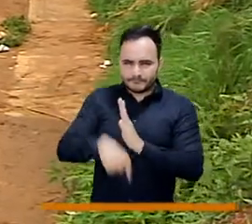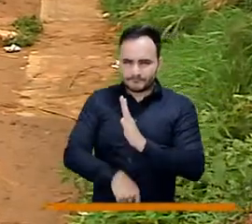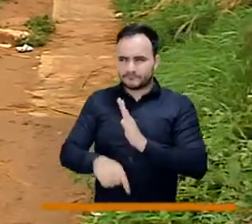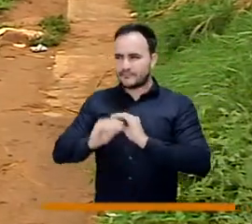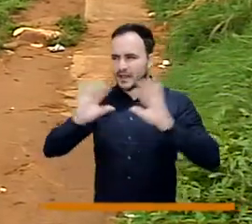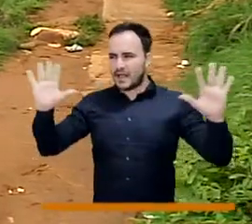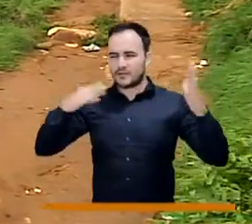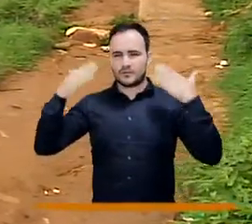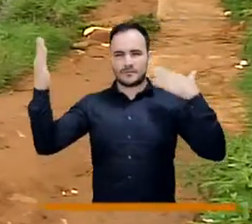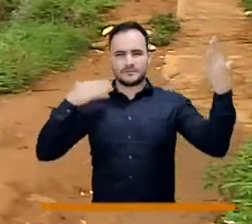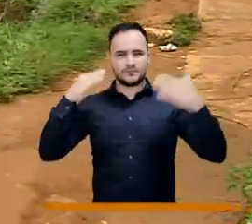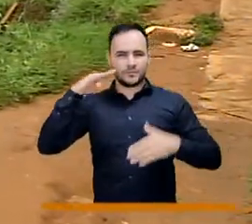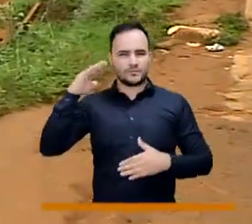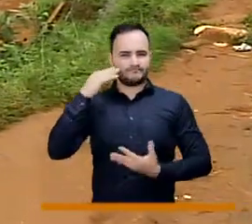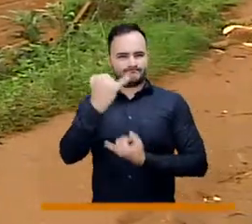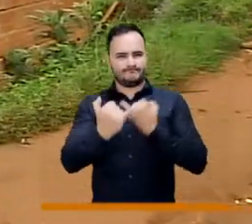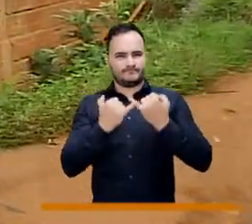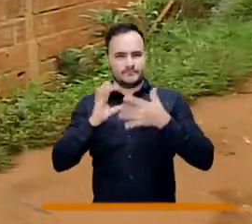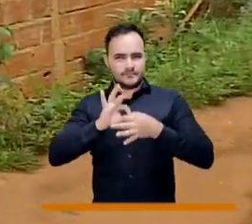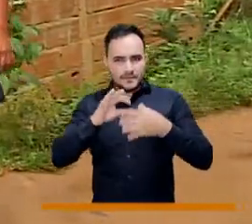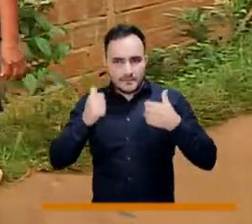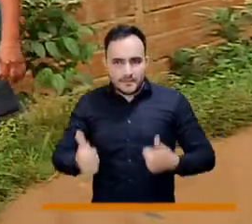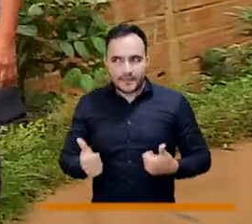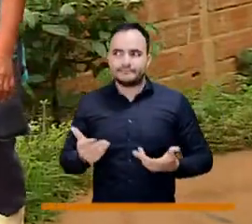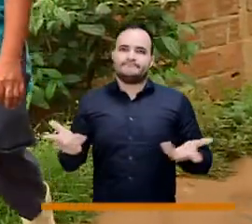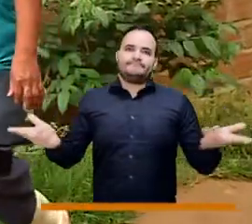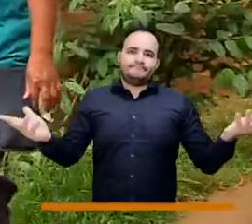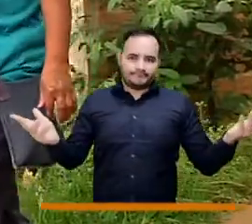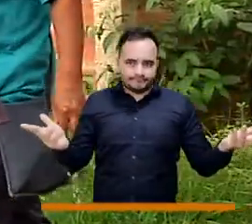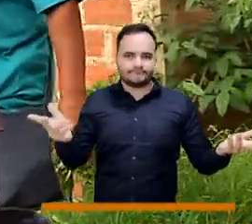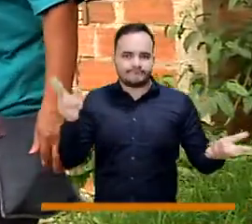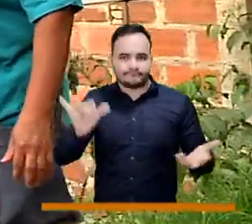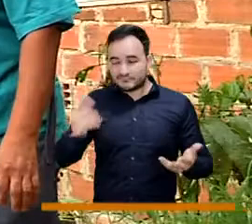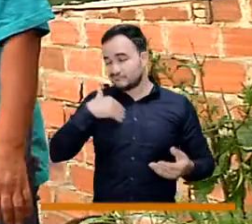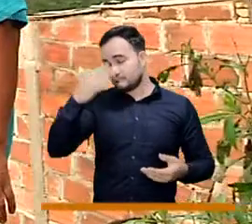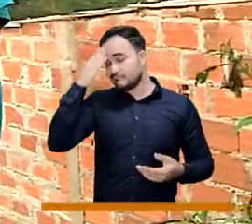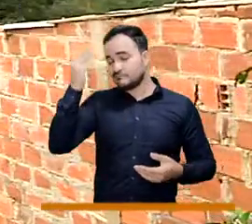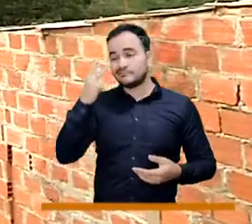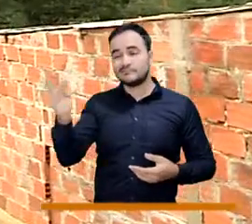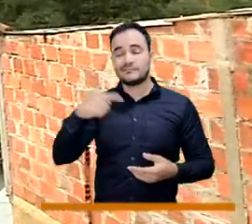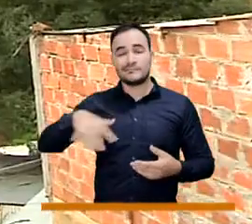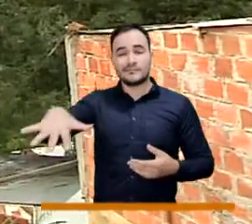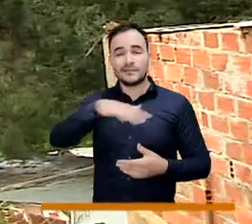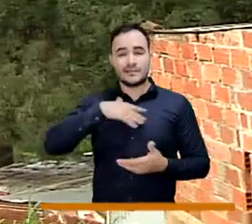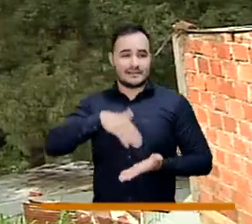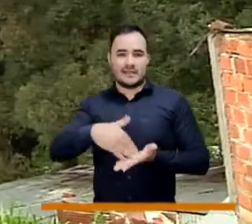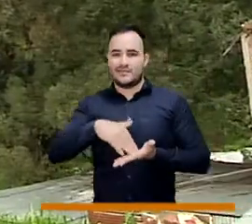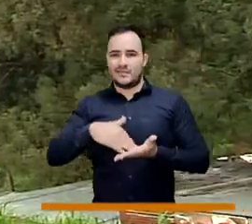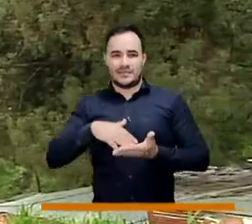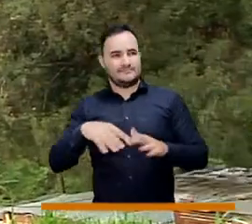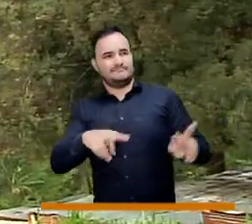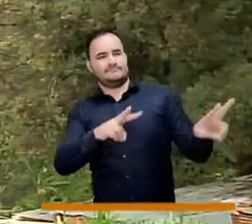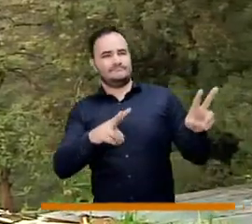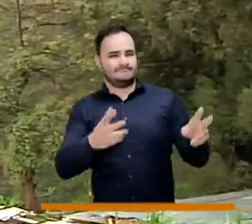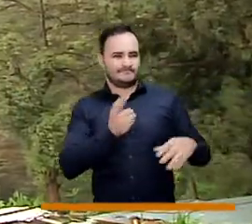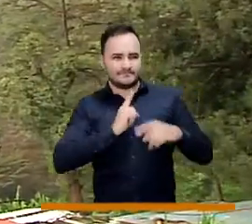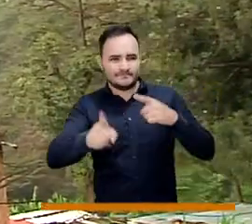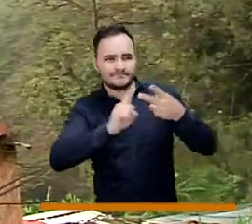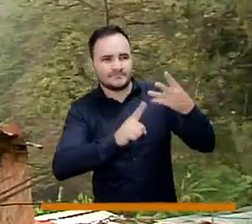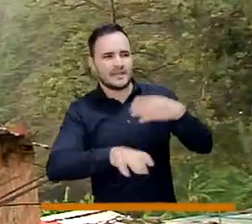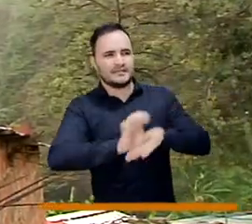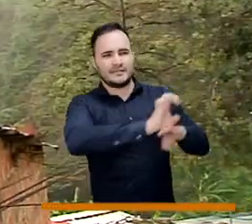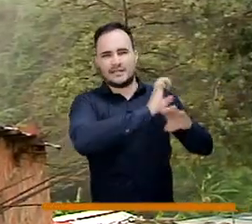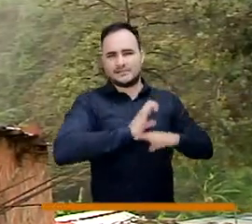las mujeres campesinas, que es una de las falencias que tenemos en este momento por parte de las diferentes instituciones.